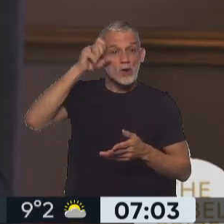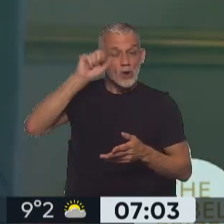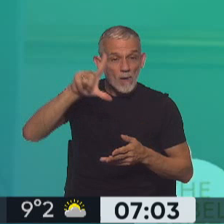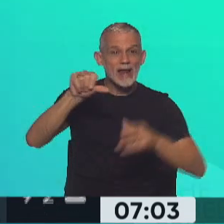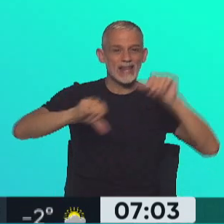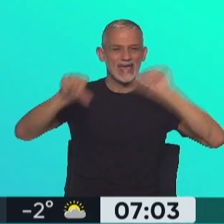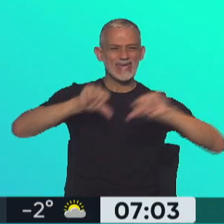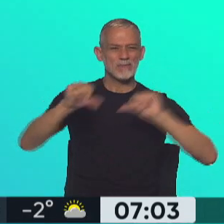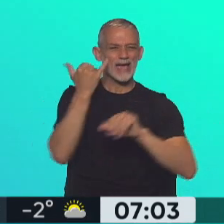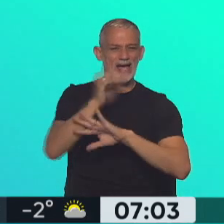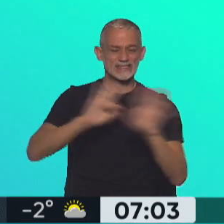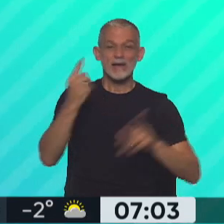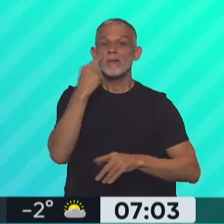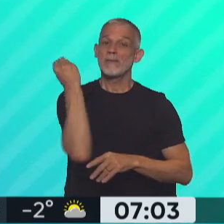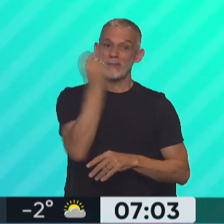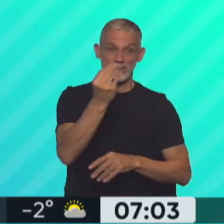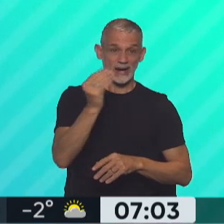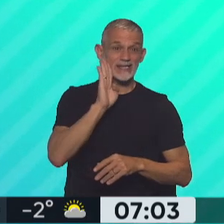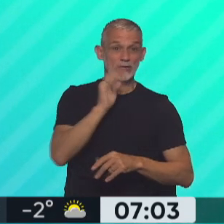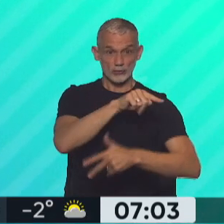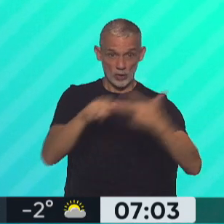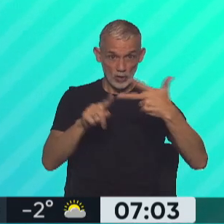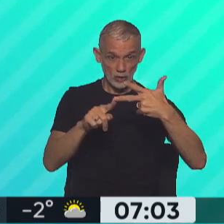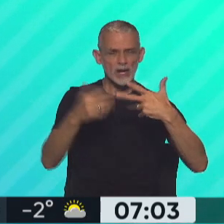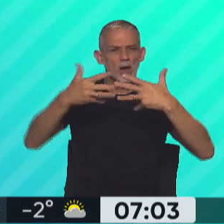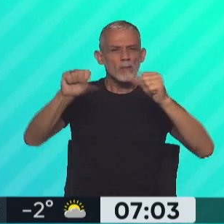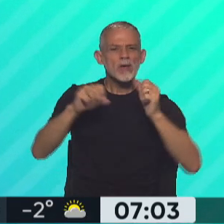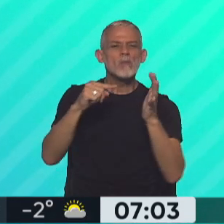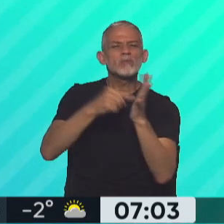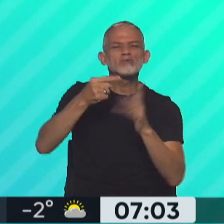científicos radicados en los Estados Unidos, descubridores de los puntos cuánticos.